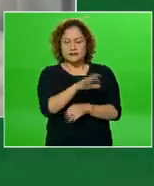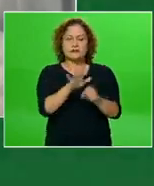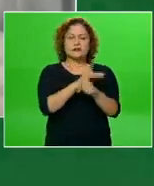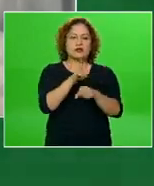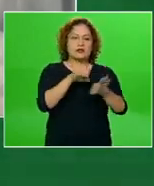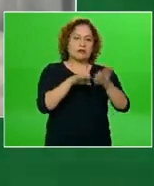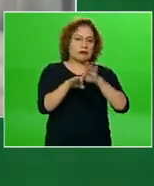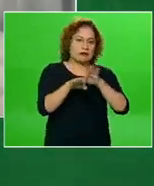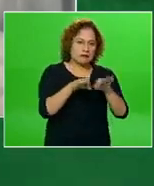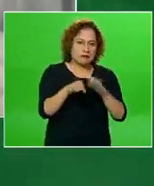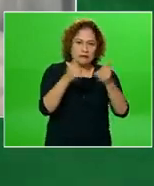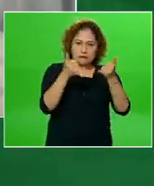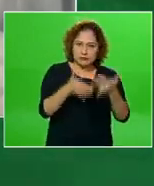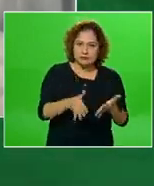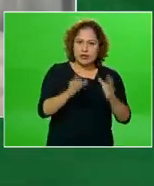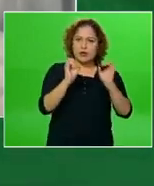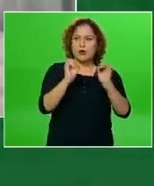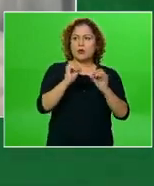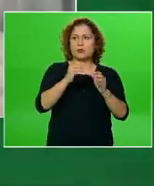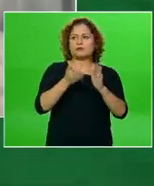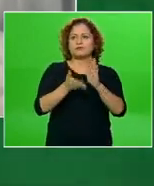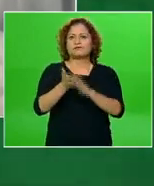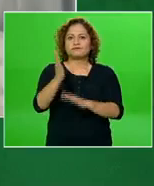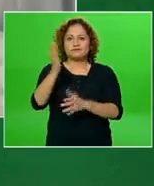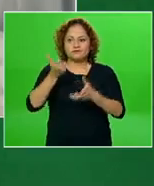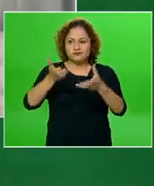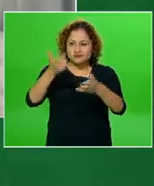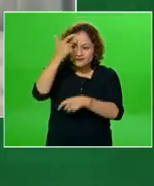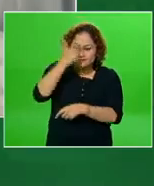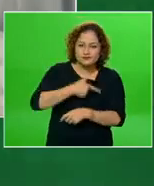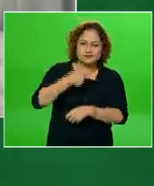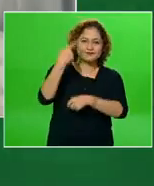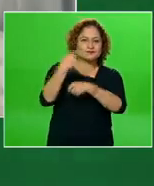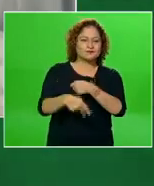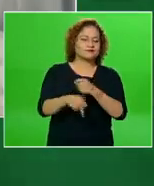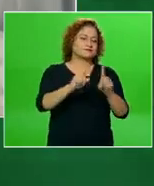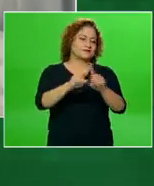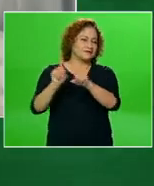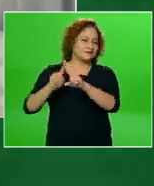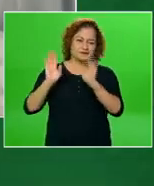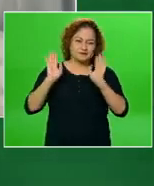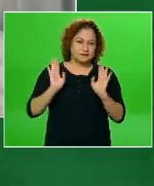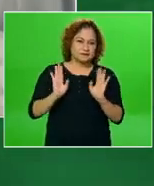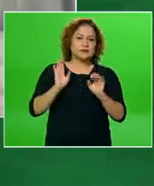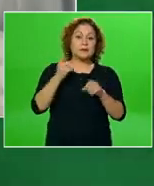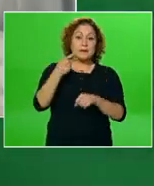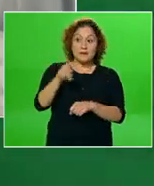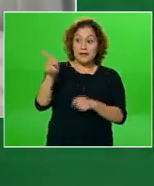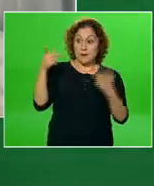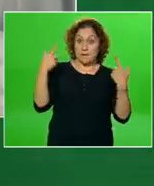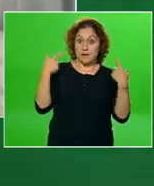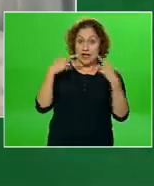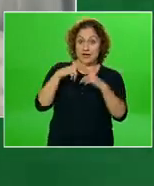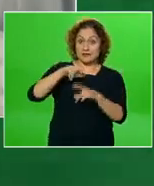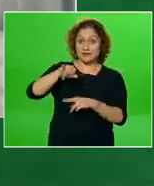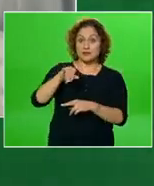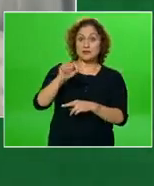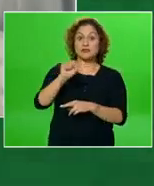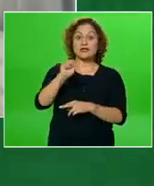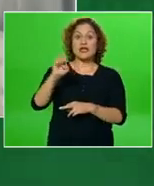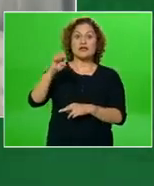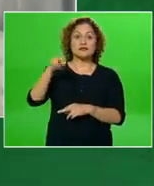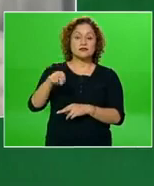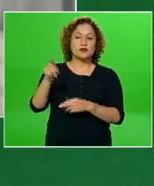tarde oa veces durante la noche sin embargo pues estos consejos que nos da el maestro jason que le agradecemos mucho al maestro jason